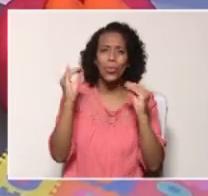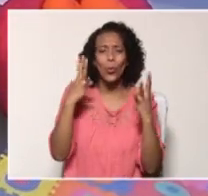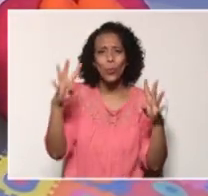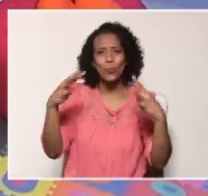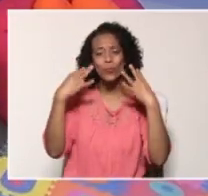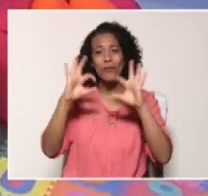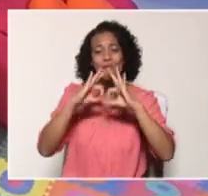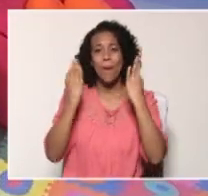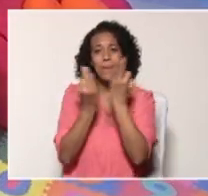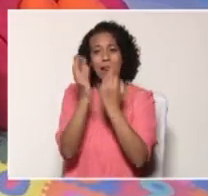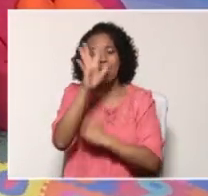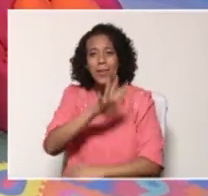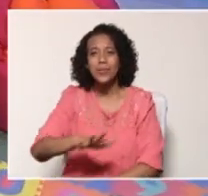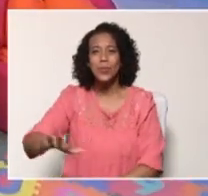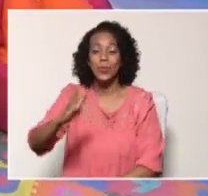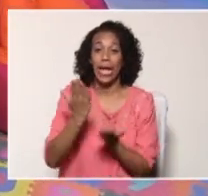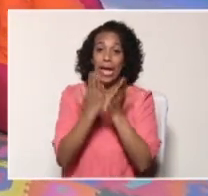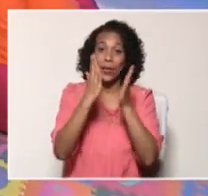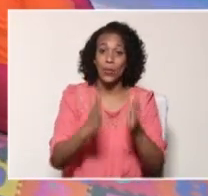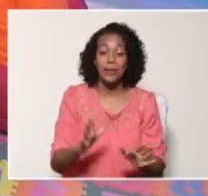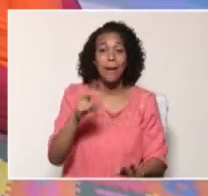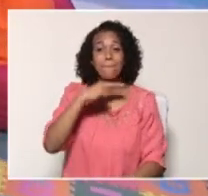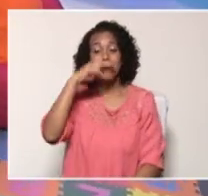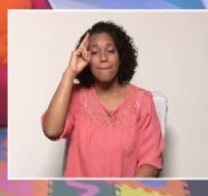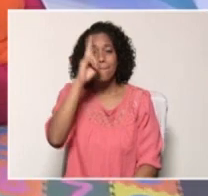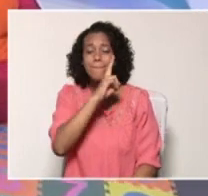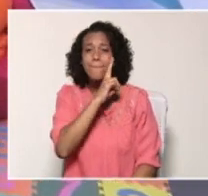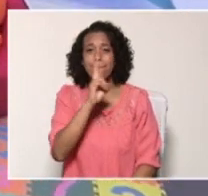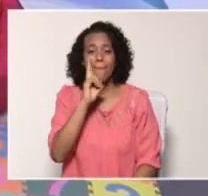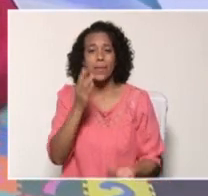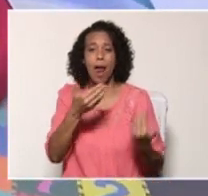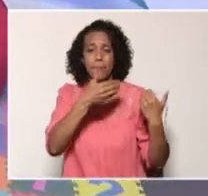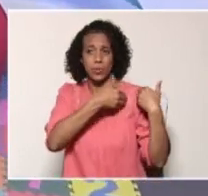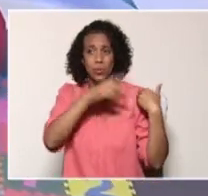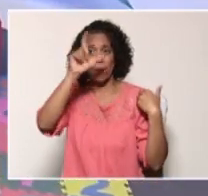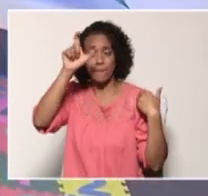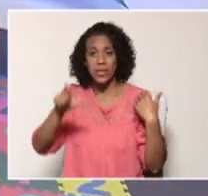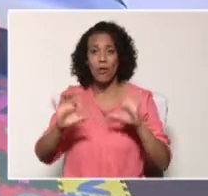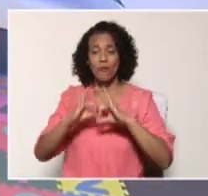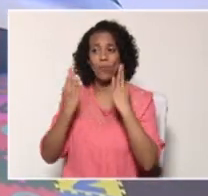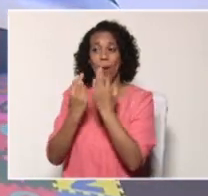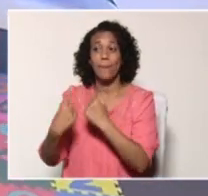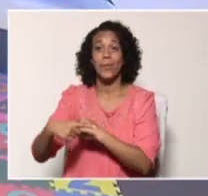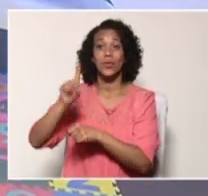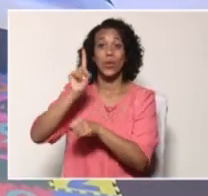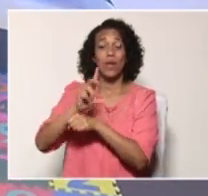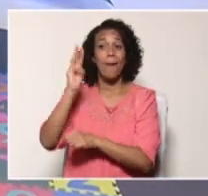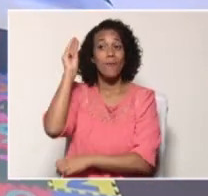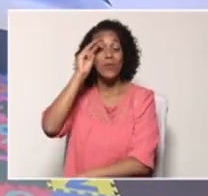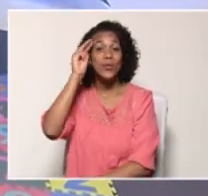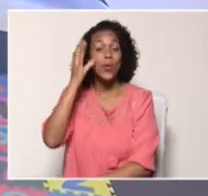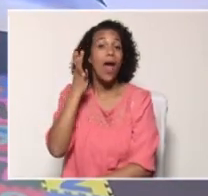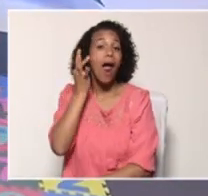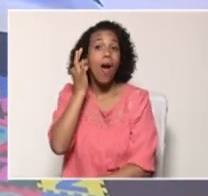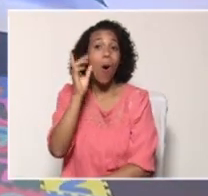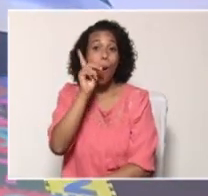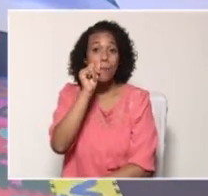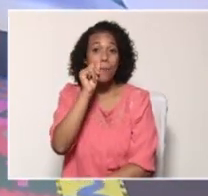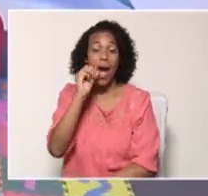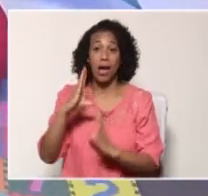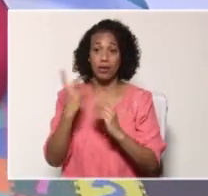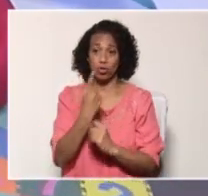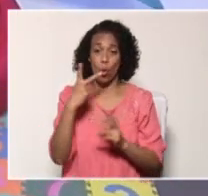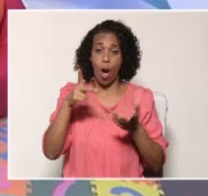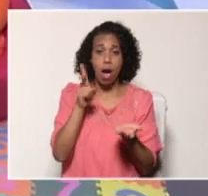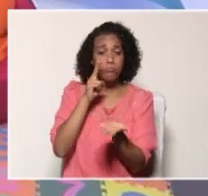ustedes, familia venezolana, estudiantes, padres, madres, representantes y fundamentalmente a nuestros profesores y profesoras que no